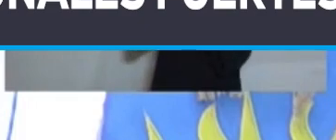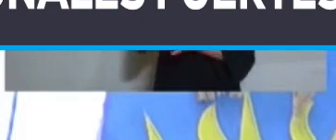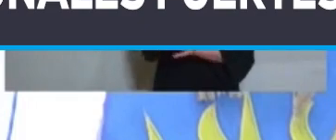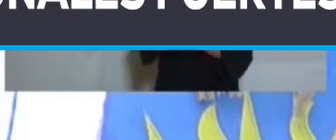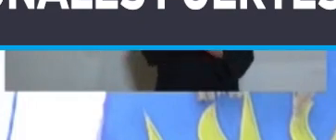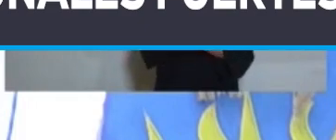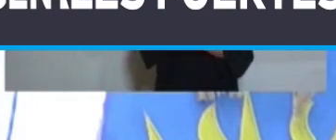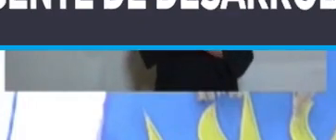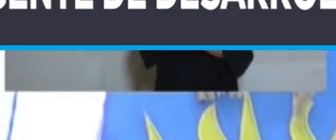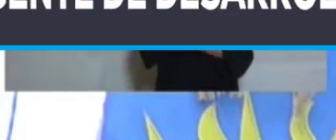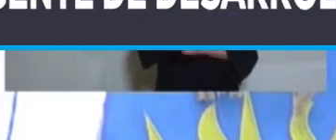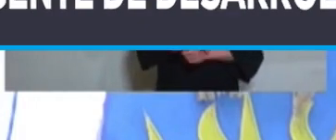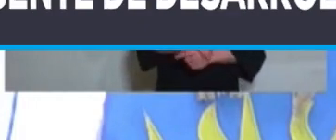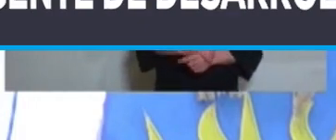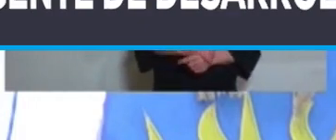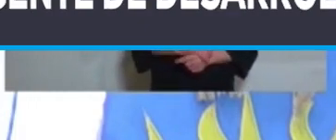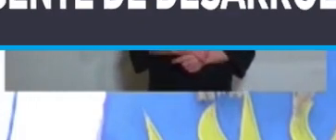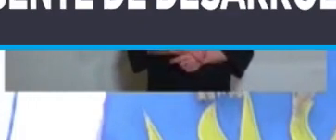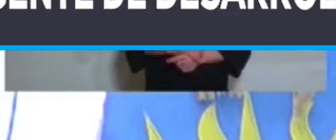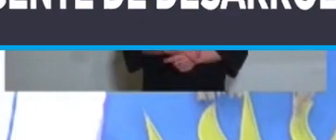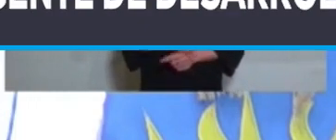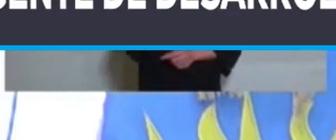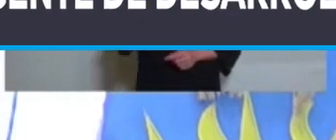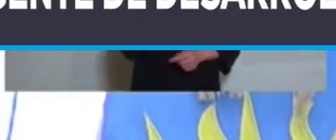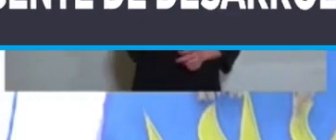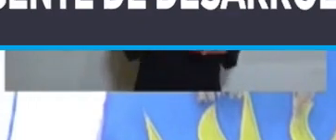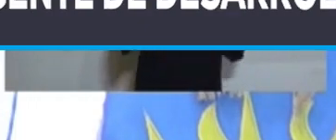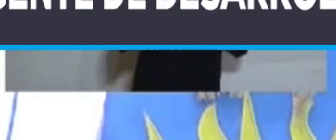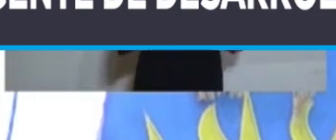Es por eso que el Banco Santa Cruz